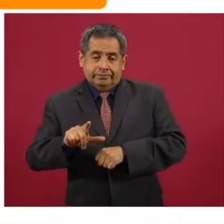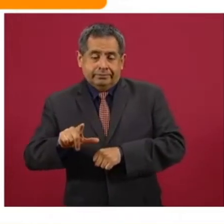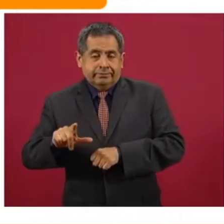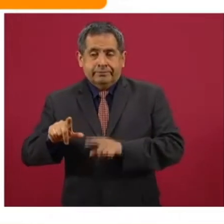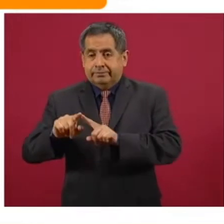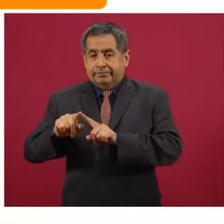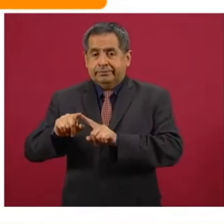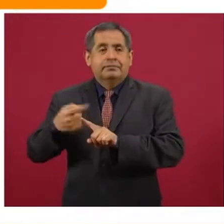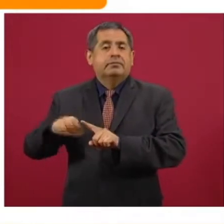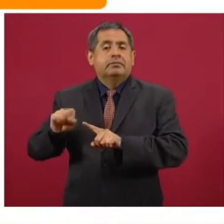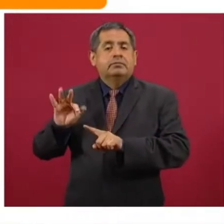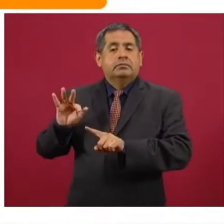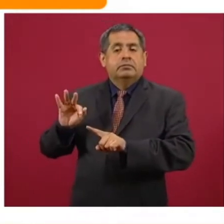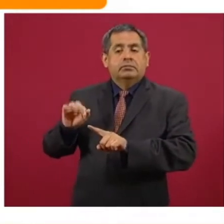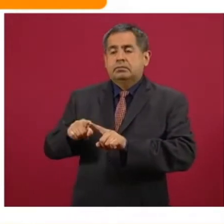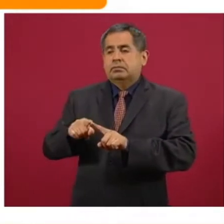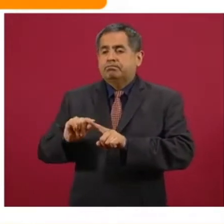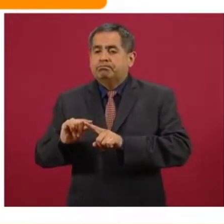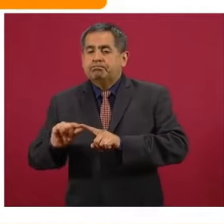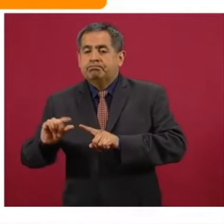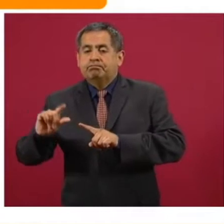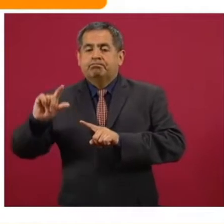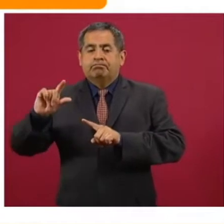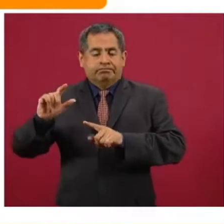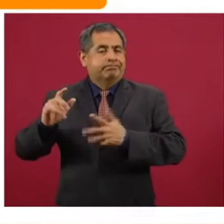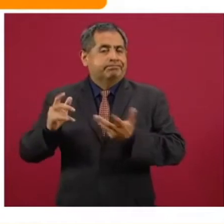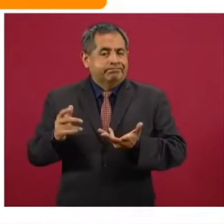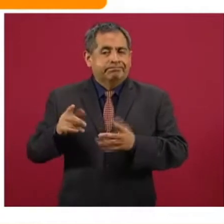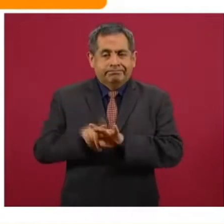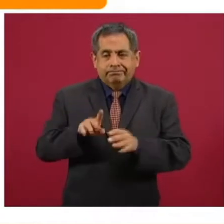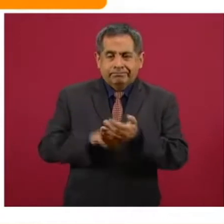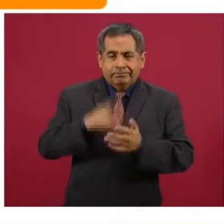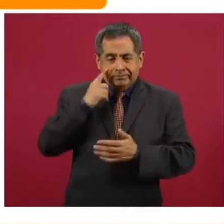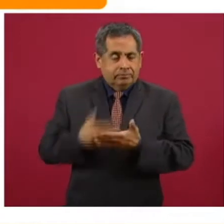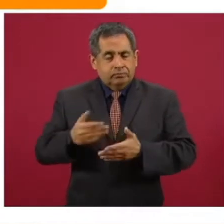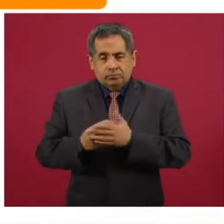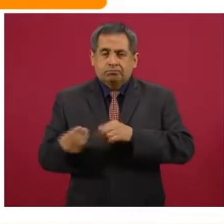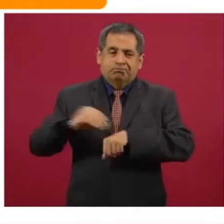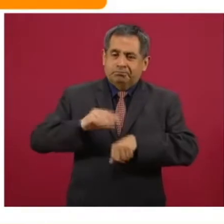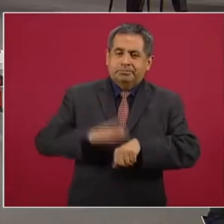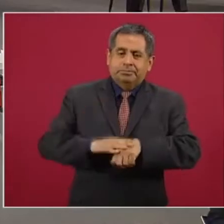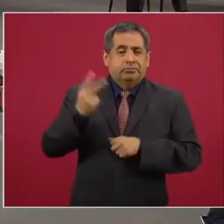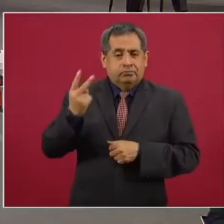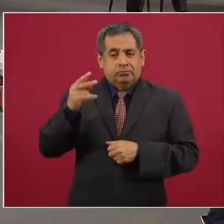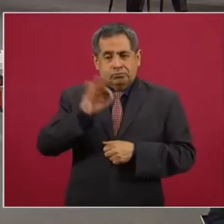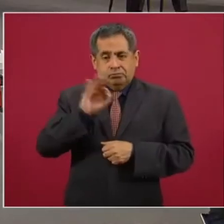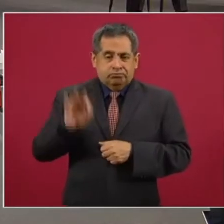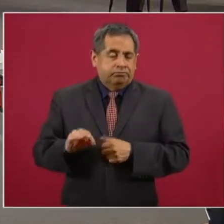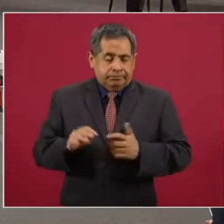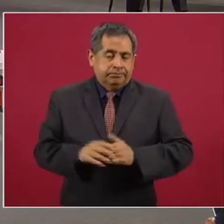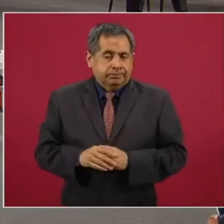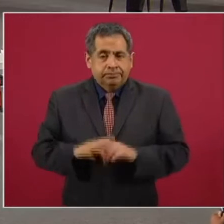semana 41 hemos tenido un poco de fluctuación y en este momento hay un incremento de 2 puntos porcentuales,